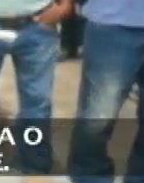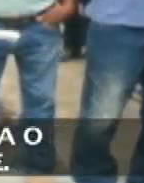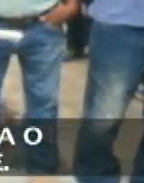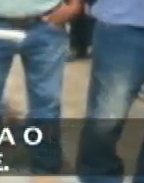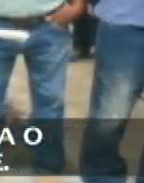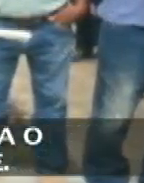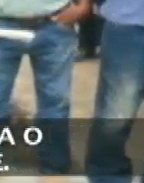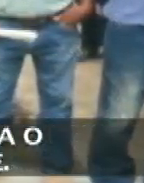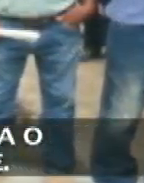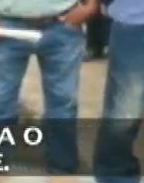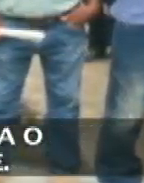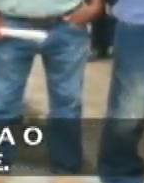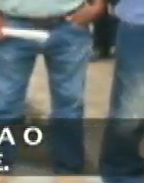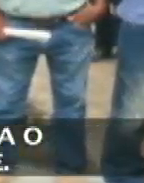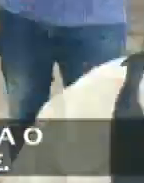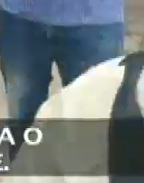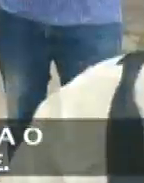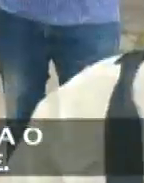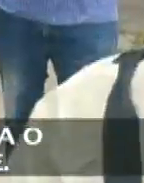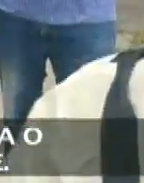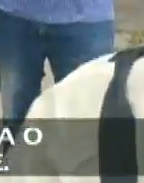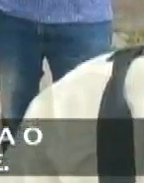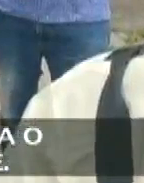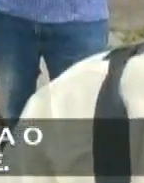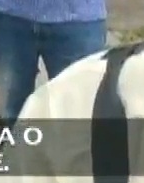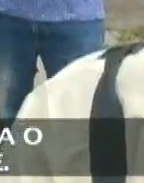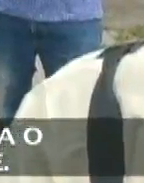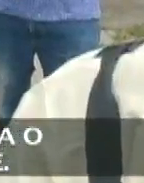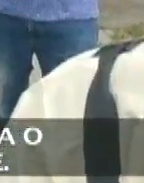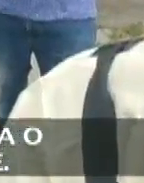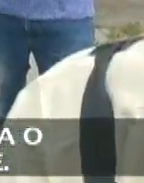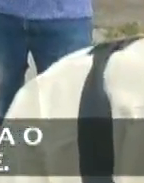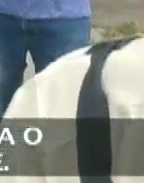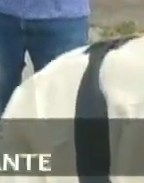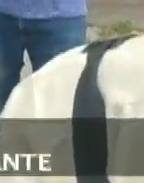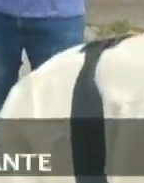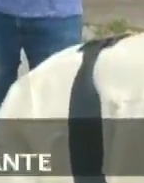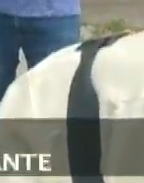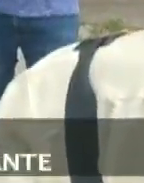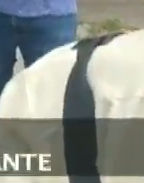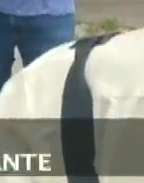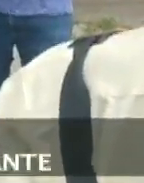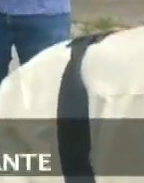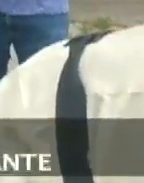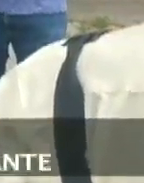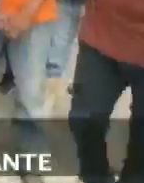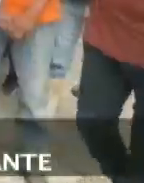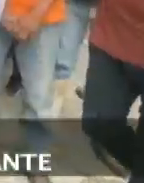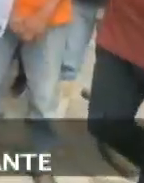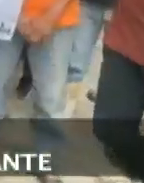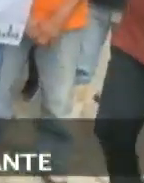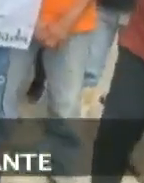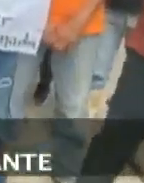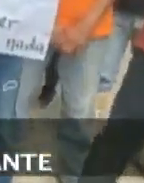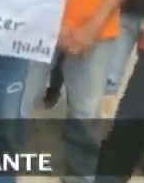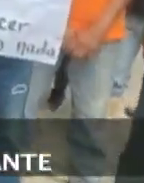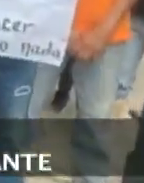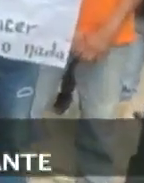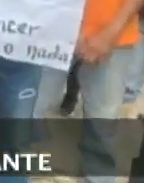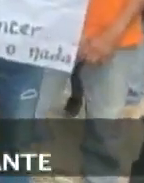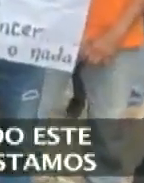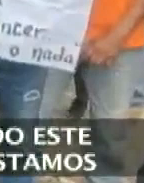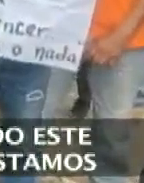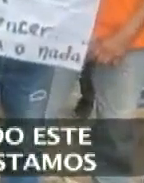estamos con usted adelante. Comuna o nada, mi señor presidente. Marisela. Muchísimas gracias a